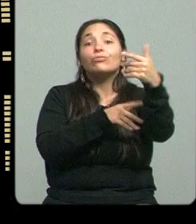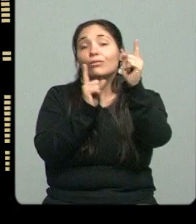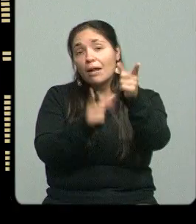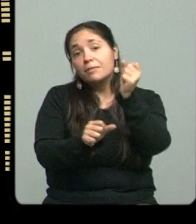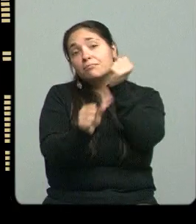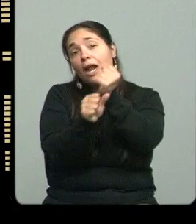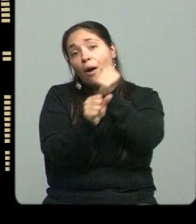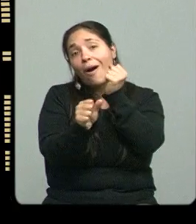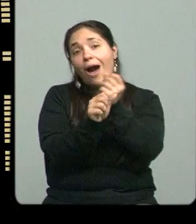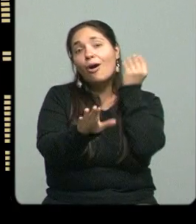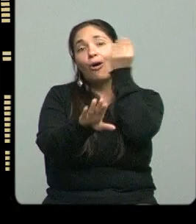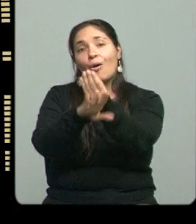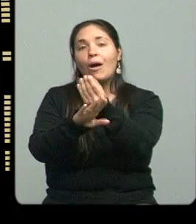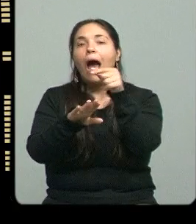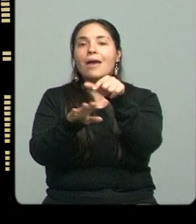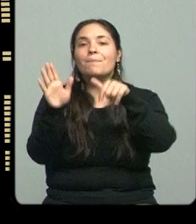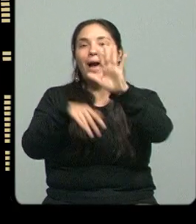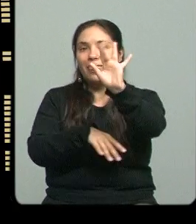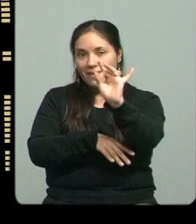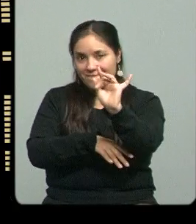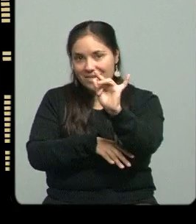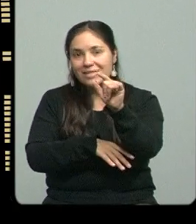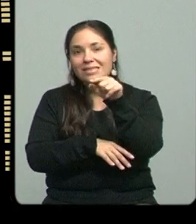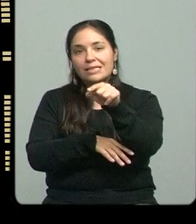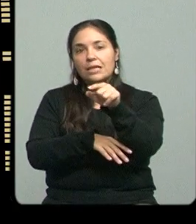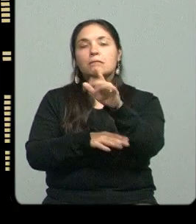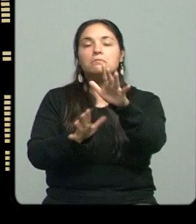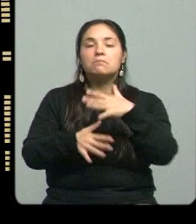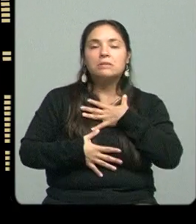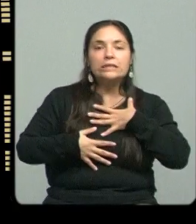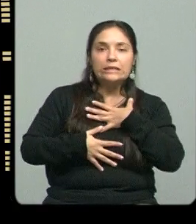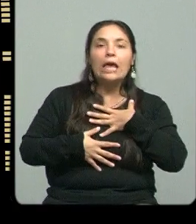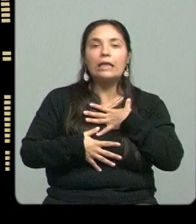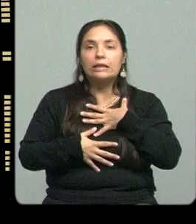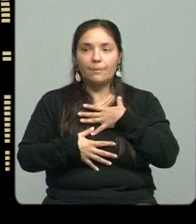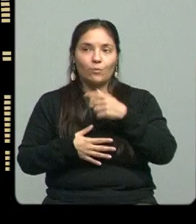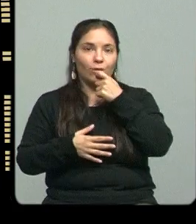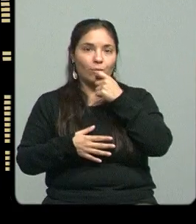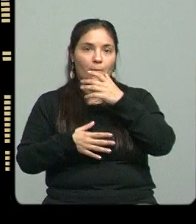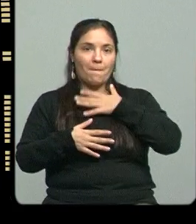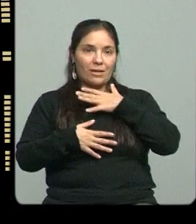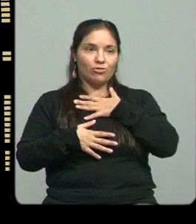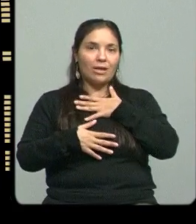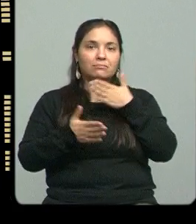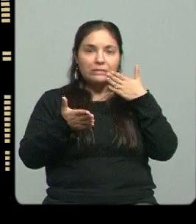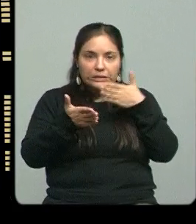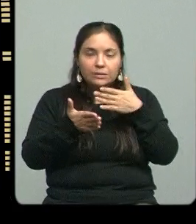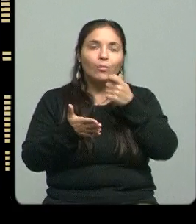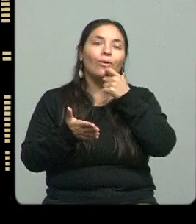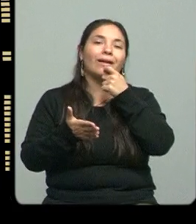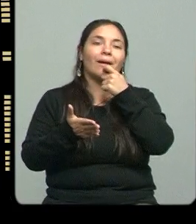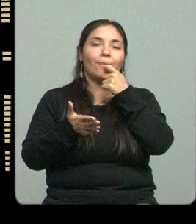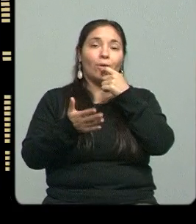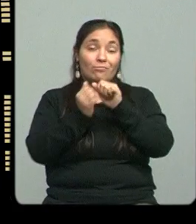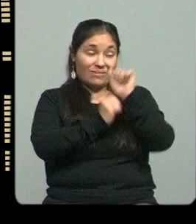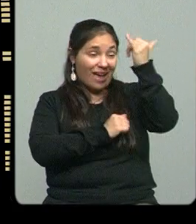tal vez el que más cuesta, donde tal vez uno siente, personalmente limitaciones y dice, bueno, si estoy formado voy a